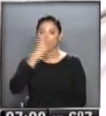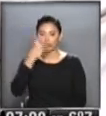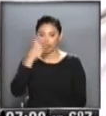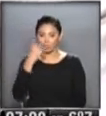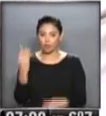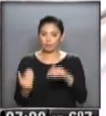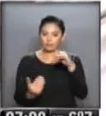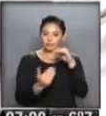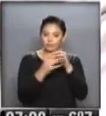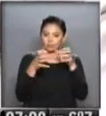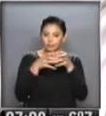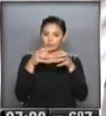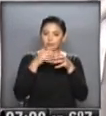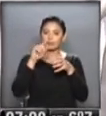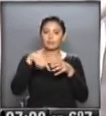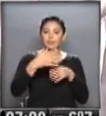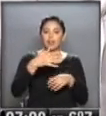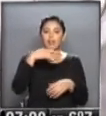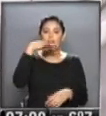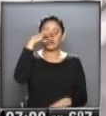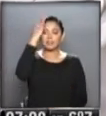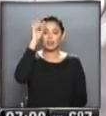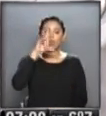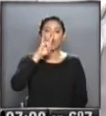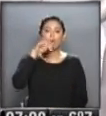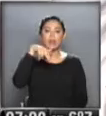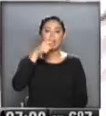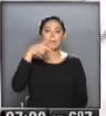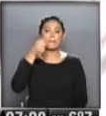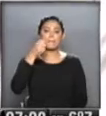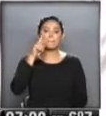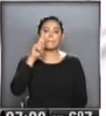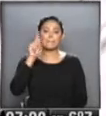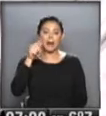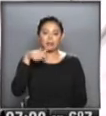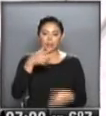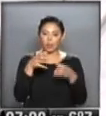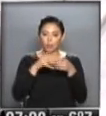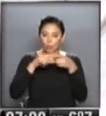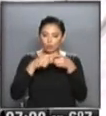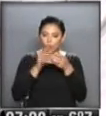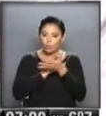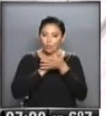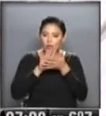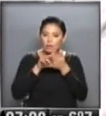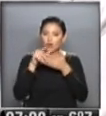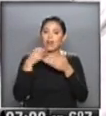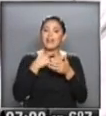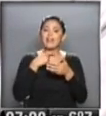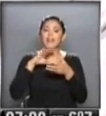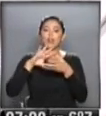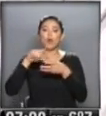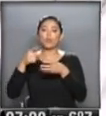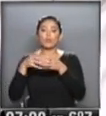será el lanzamiento en el Estadio Luna Park, el Partido por la Cultura, la Educación y el Trabajo, con el que pretende encabezar un frente